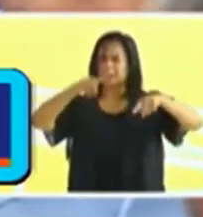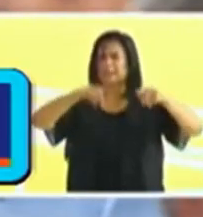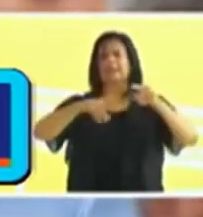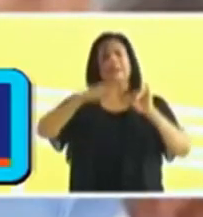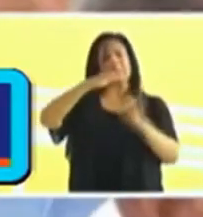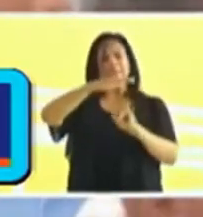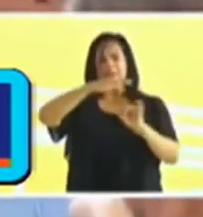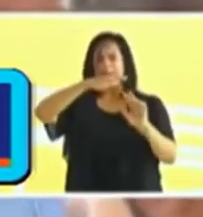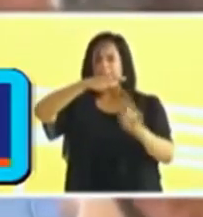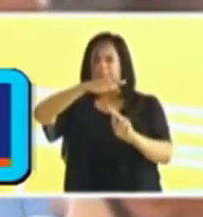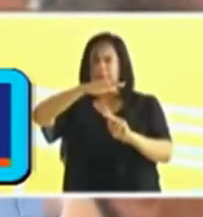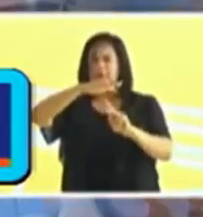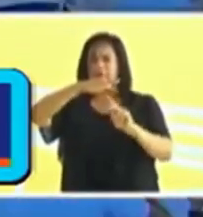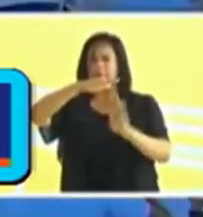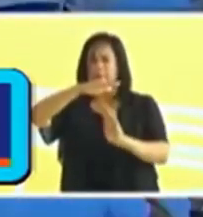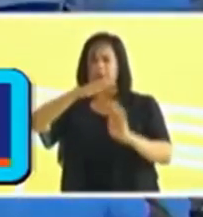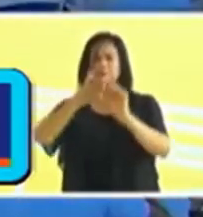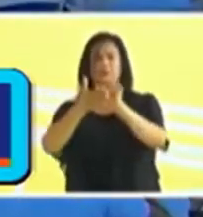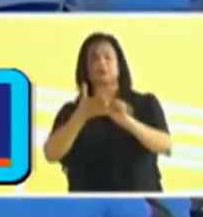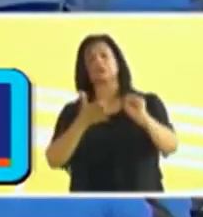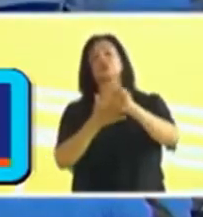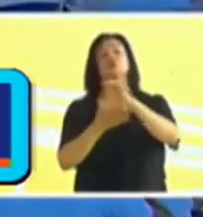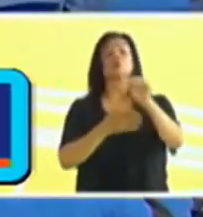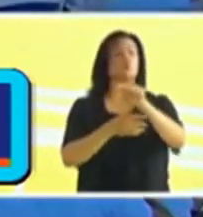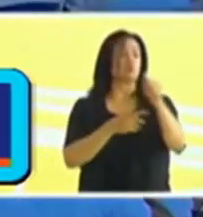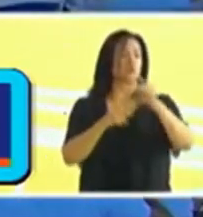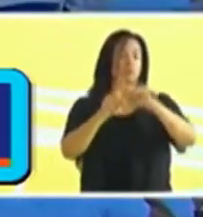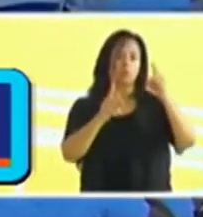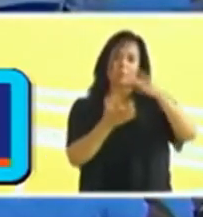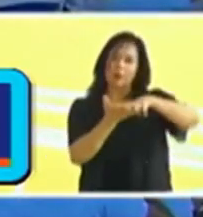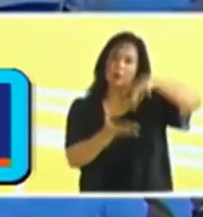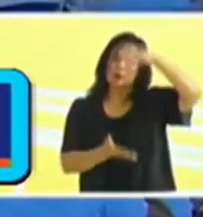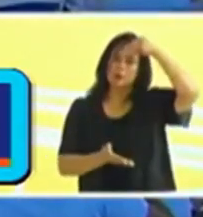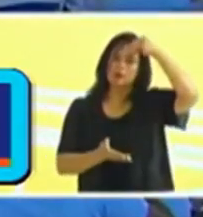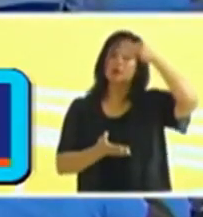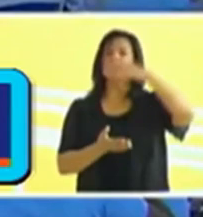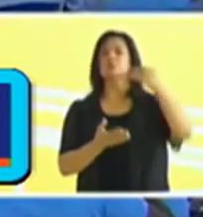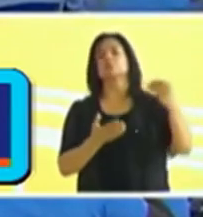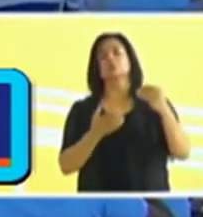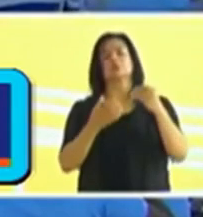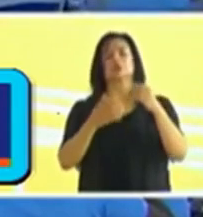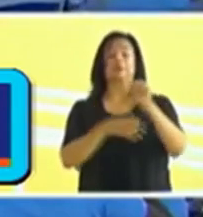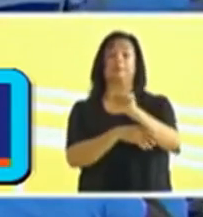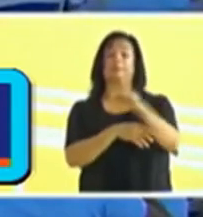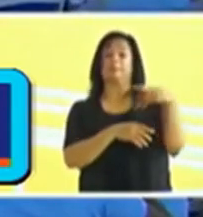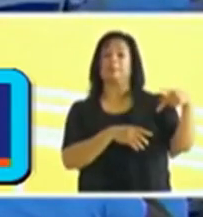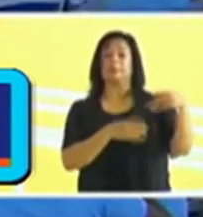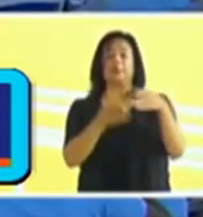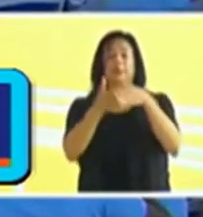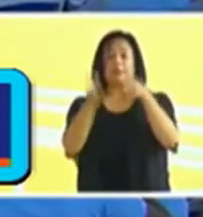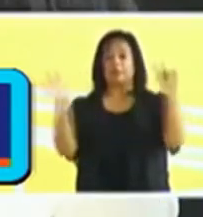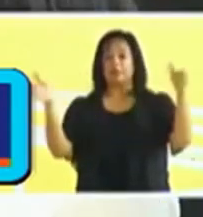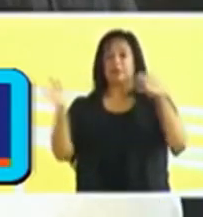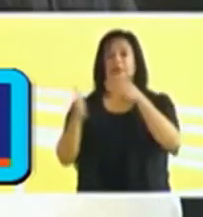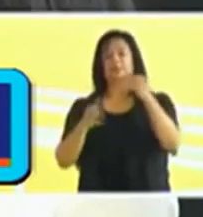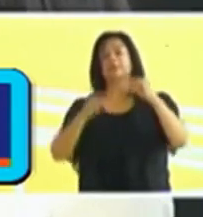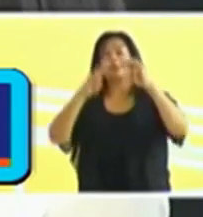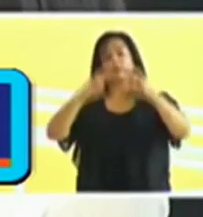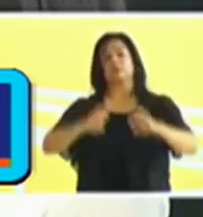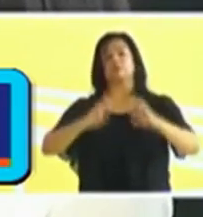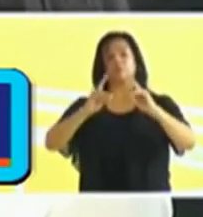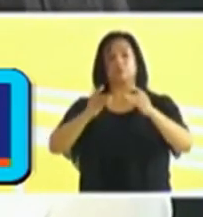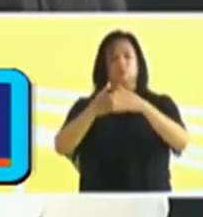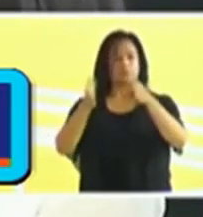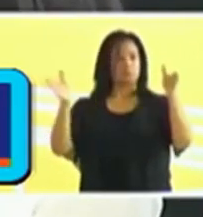y áreas curriculares y otros recursos para el aprendizaje en la plataforma abierta del Ministerio de Educación.